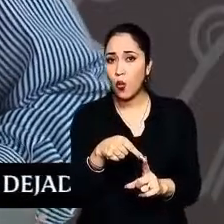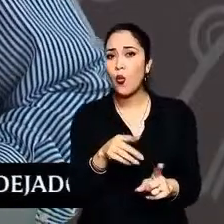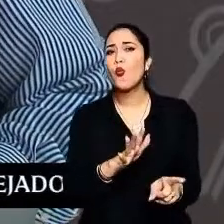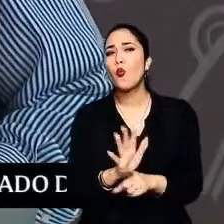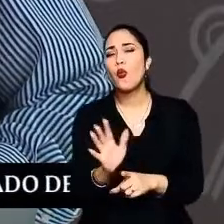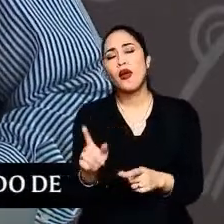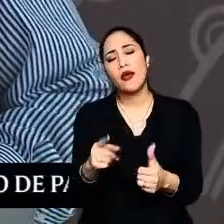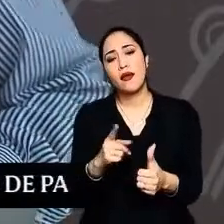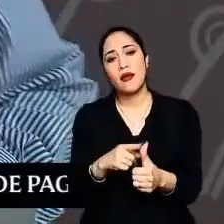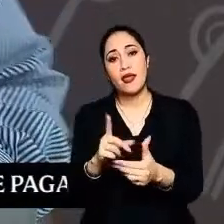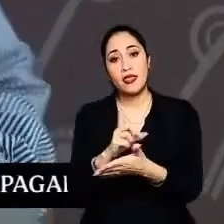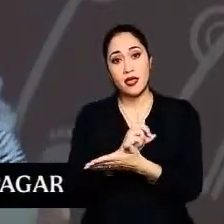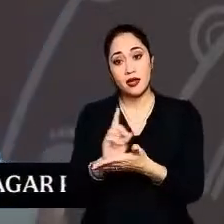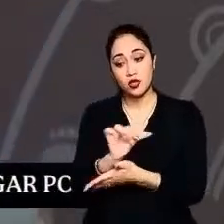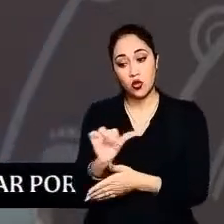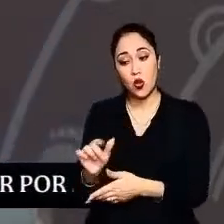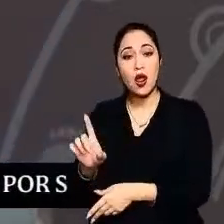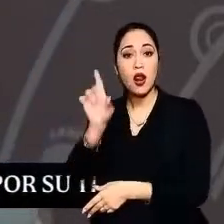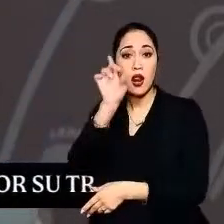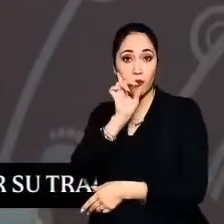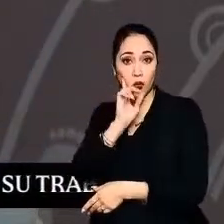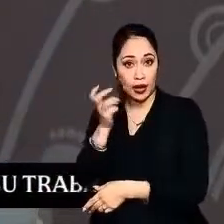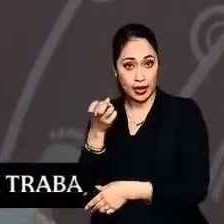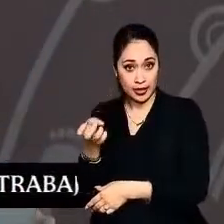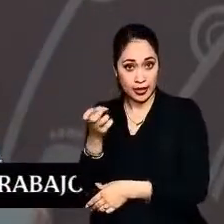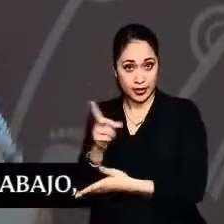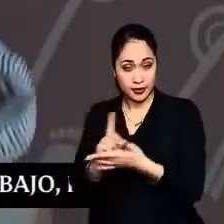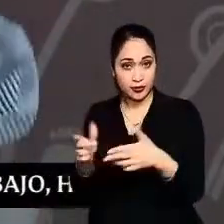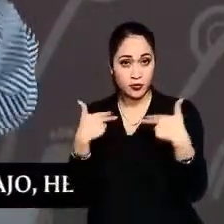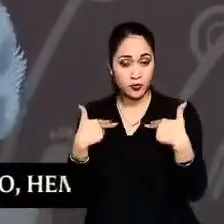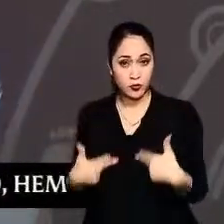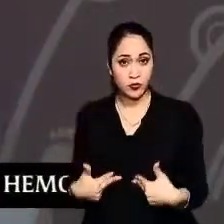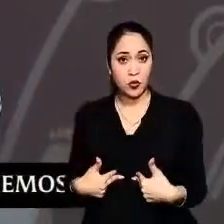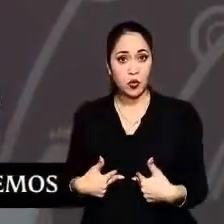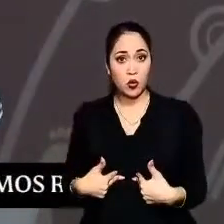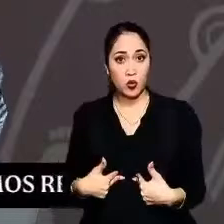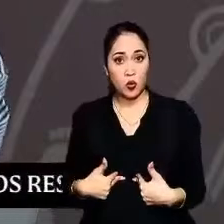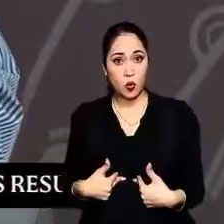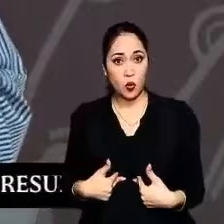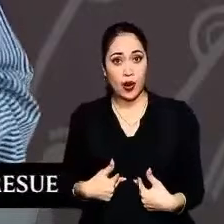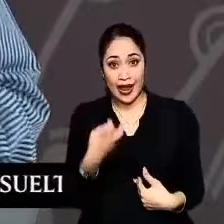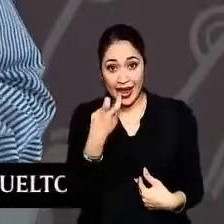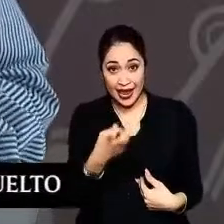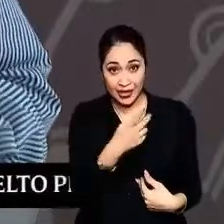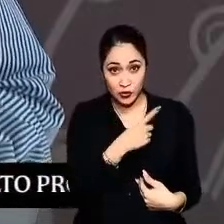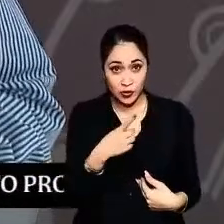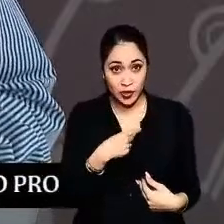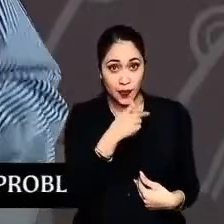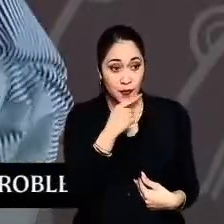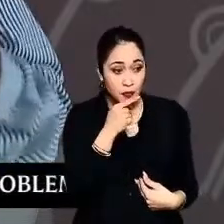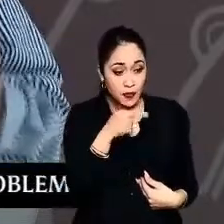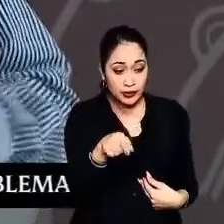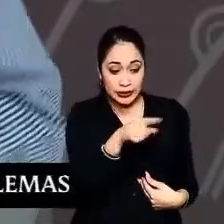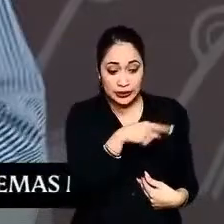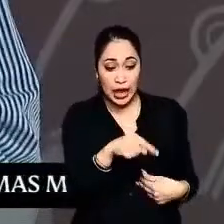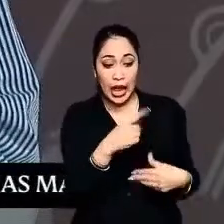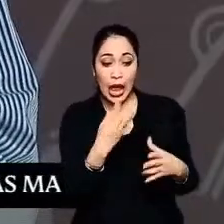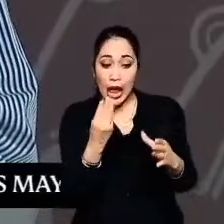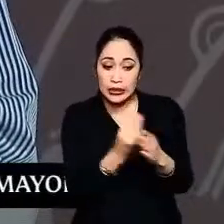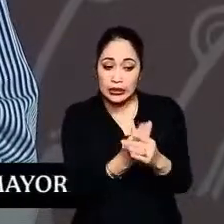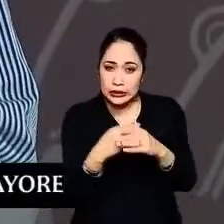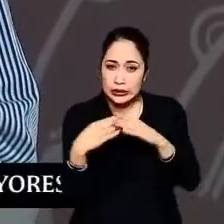mujeres son derechos humanos. Cuando se enseñen a eso, que tengan esa